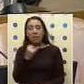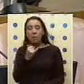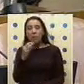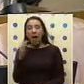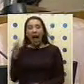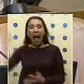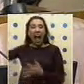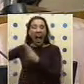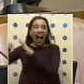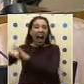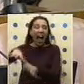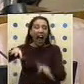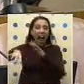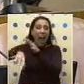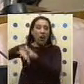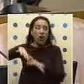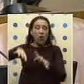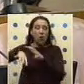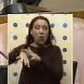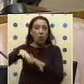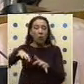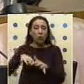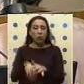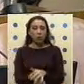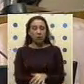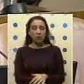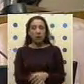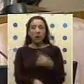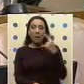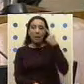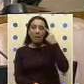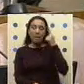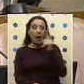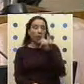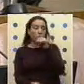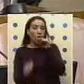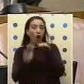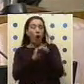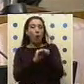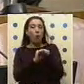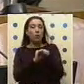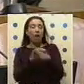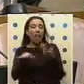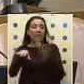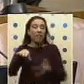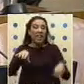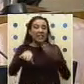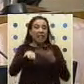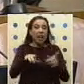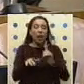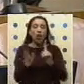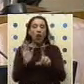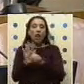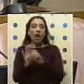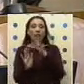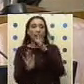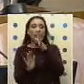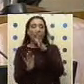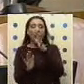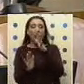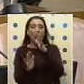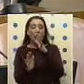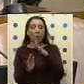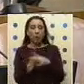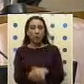otras fechas en las que acontecieron los mismos, para así ocultar la descarga ilegal de agua contactada a